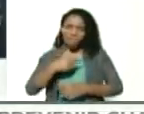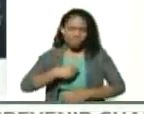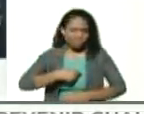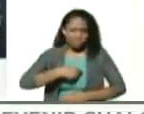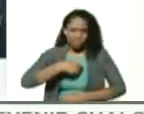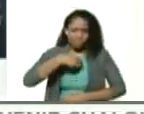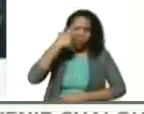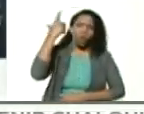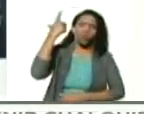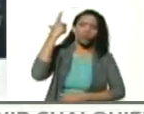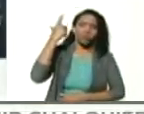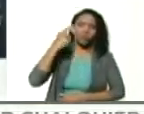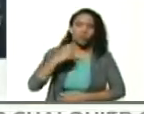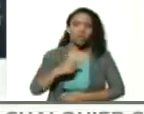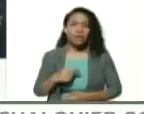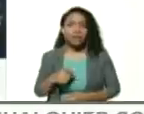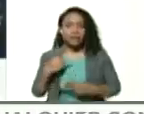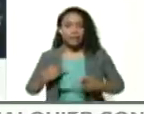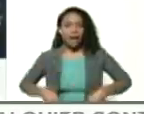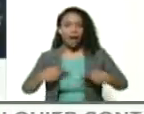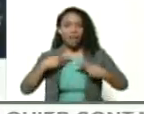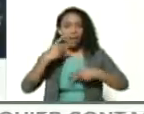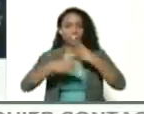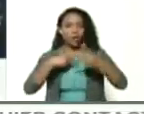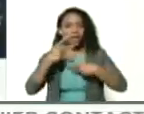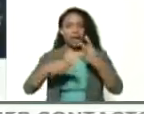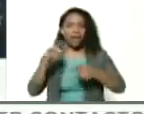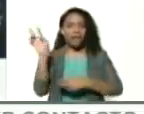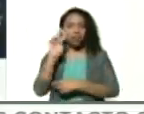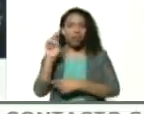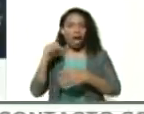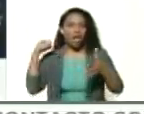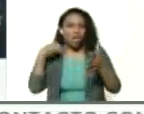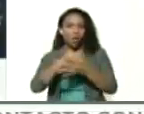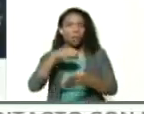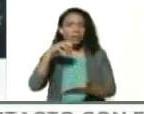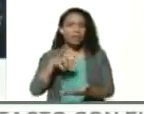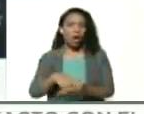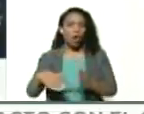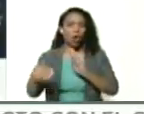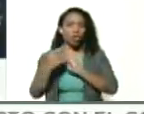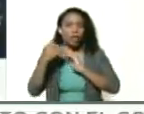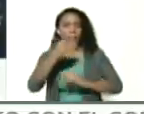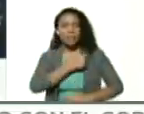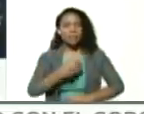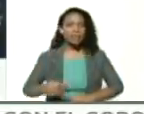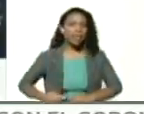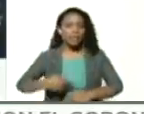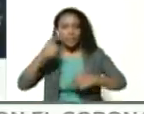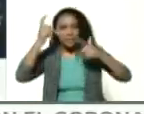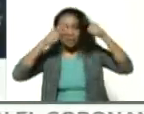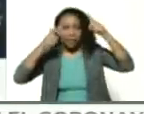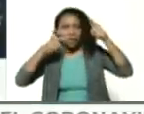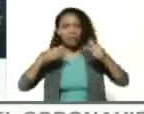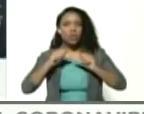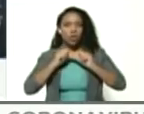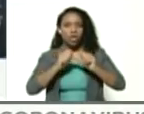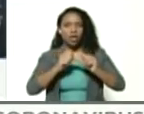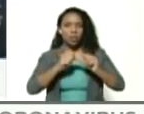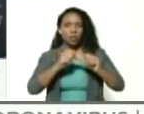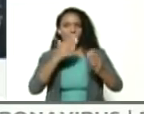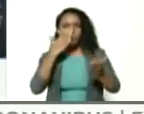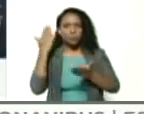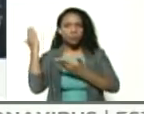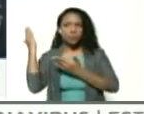vergonzosa de la vida política de Venezuela. El golpe de Estado contra el comandante presidente Hugo Chávez. Seguimos, Ernesto